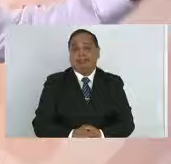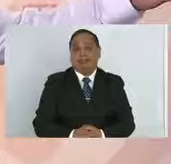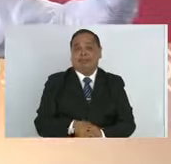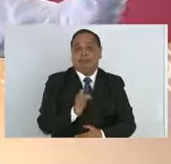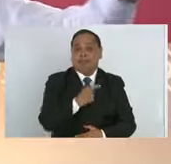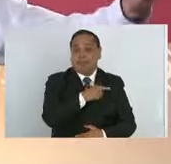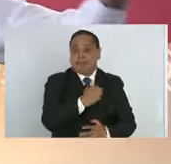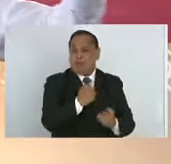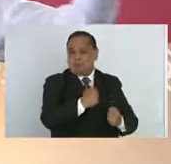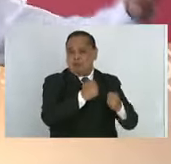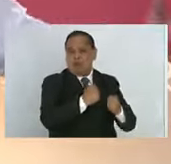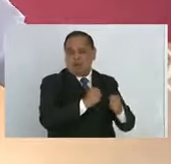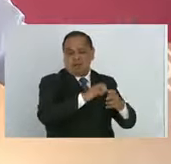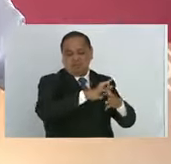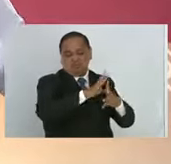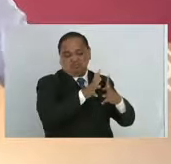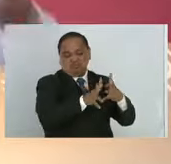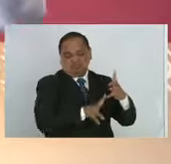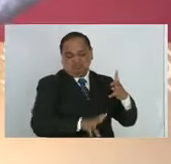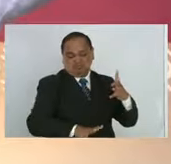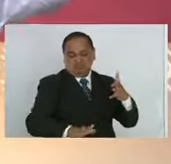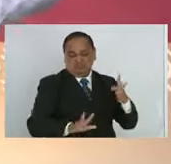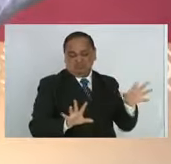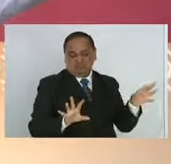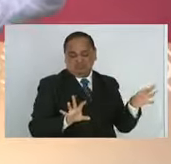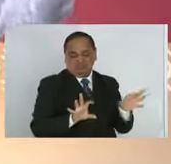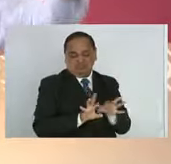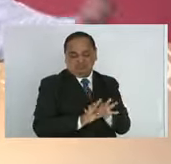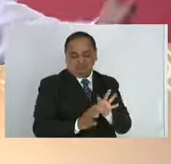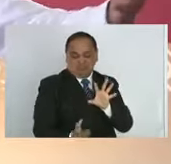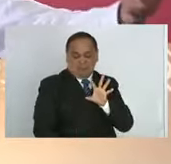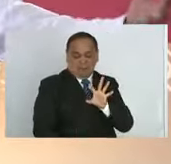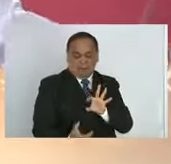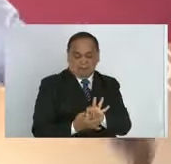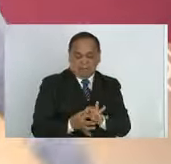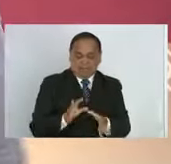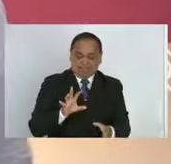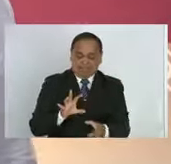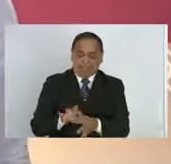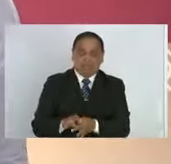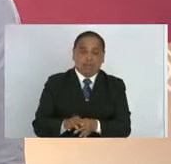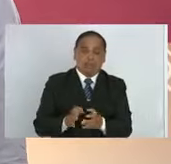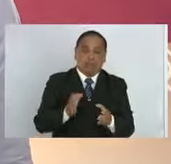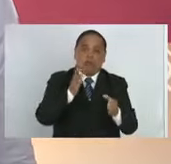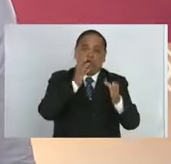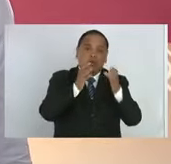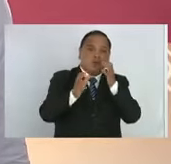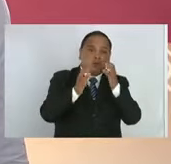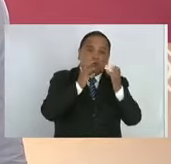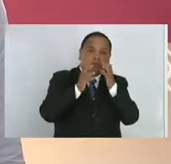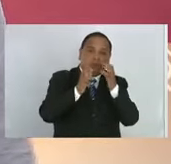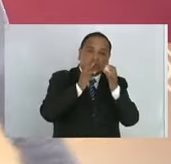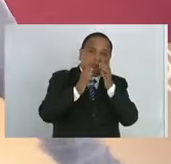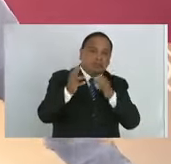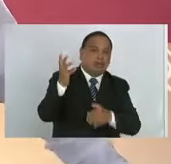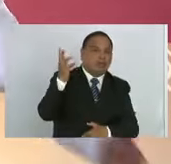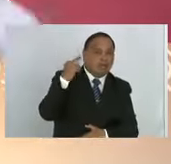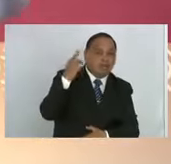ramificados y vinculados hasta con medios de información